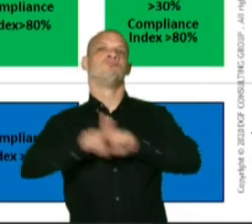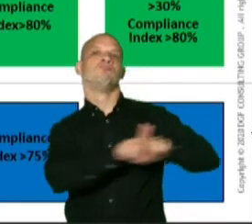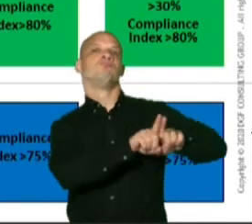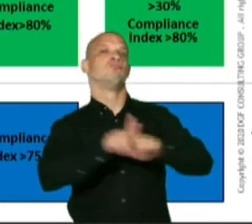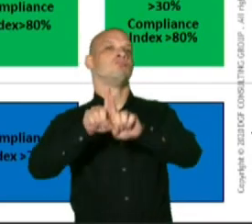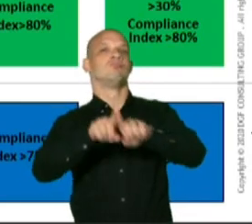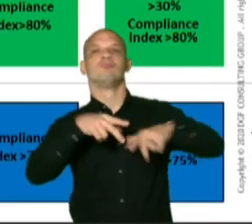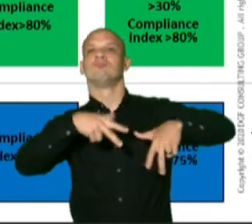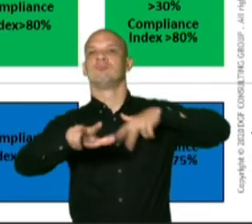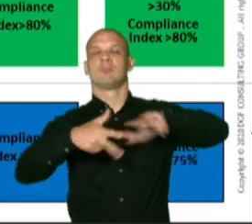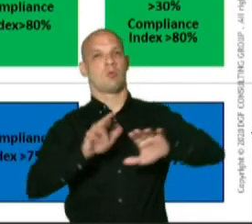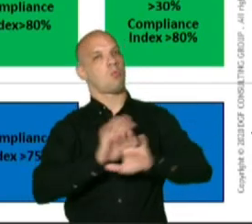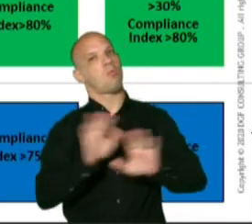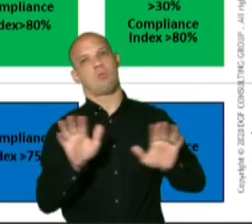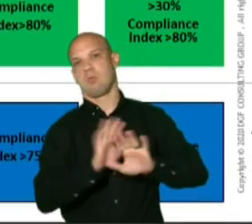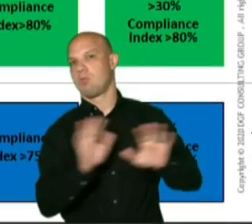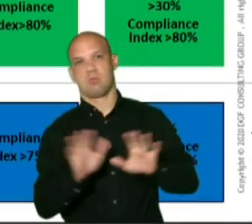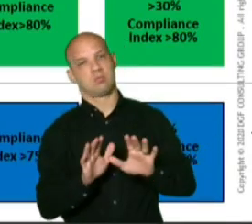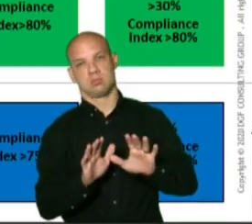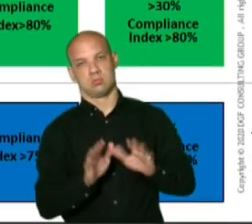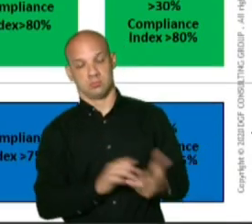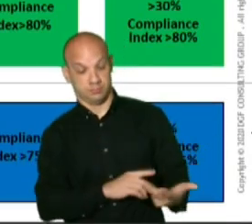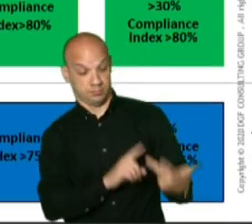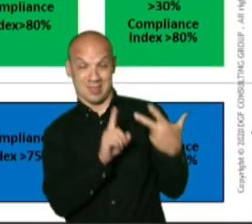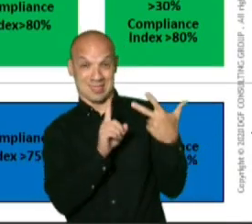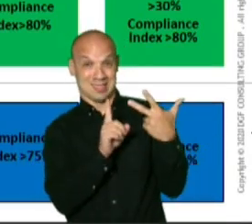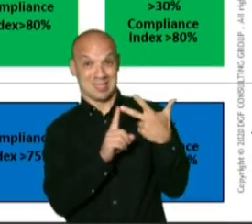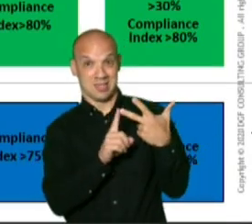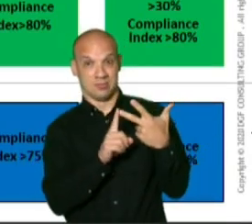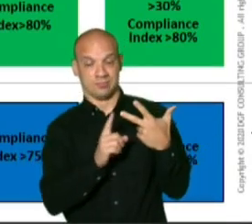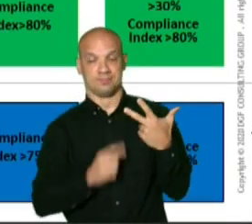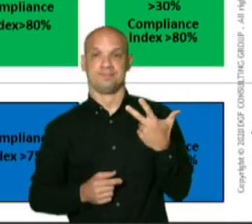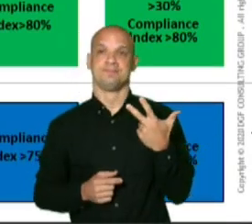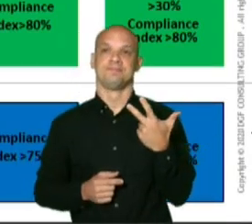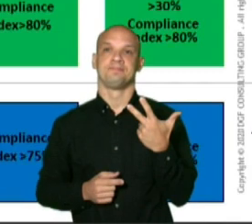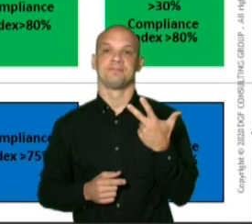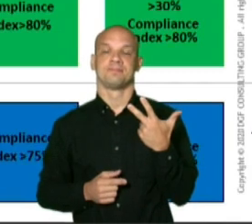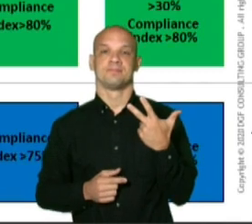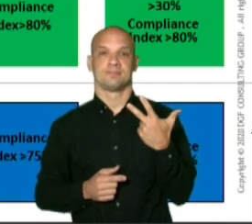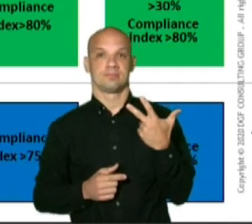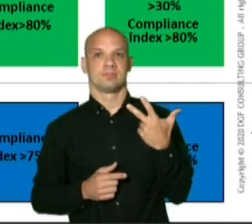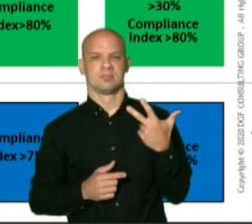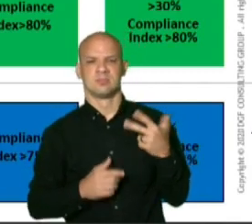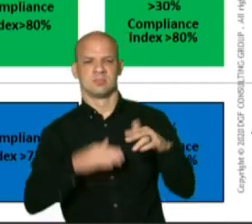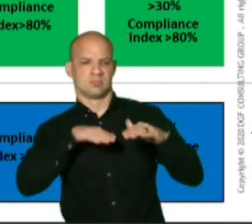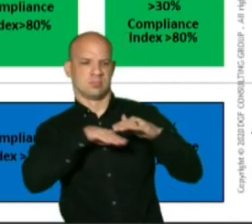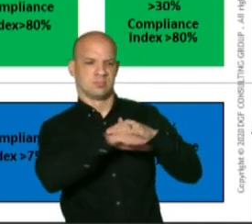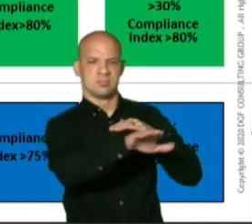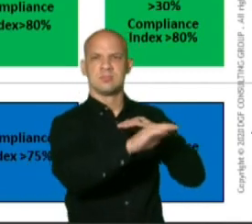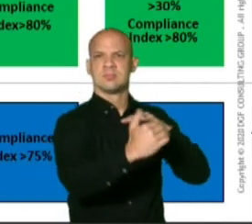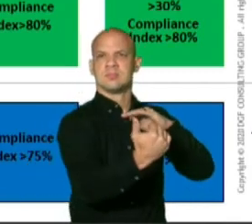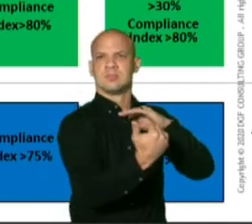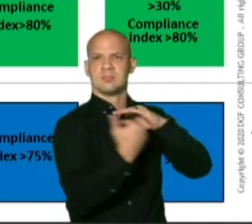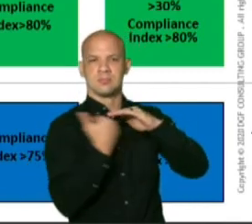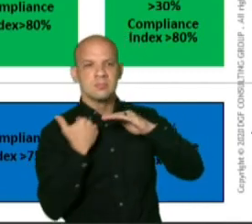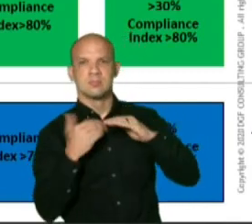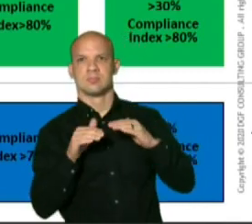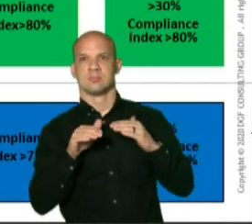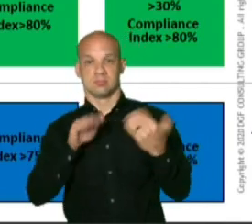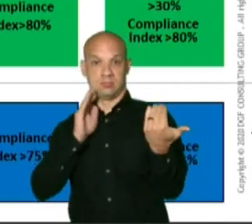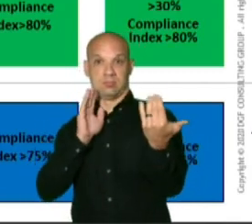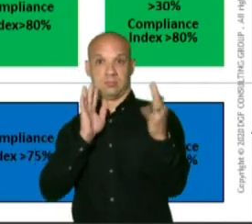El tercero, que es uno de los que más nos ha preocupado a todos, ¿verdad?, es el manejo y control de acceso, ¿verdad? Las líneas que hay